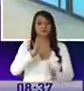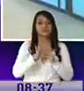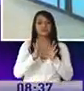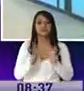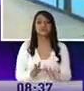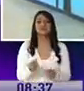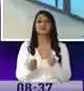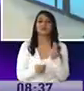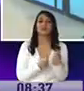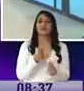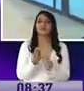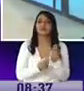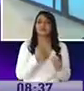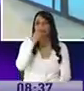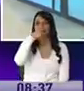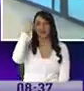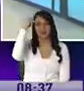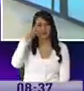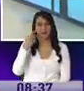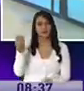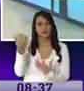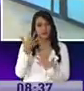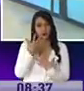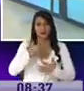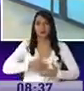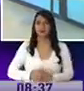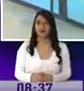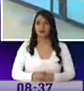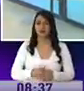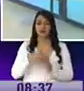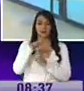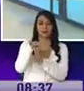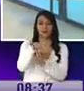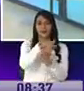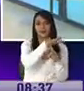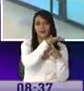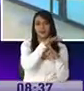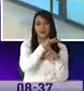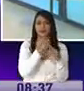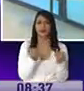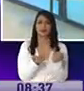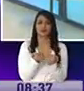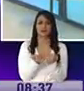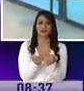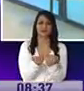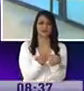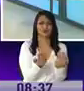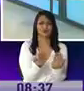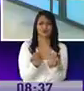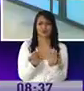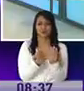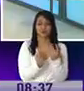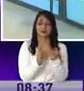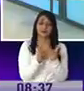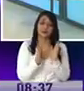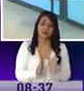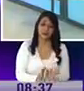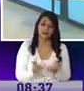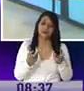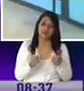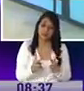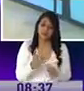haces allí en carapungo cuéntanos un poquito me imagino que los parques deben estar crecidos y claro los vecinos deben estar